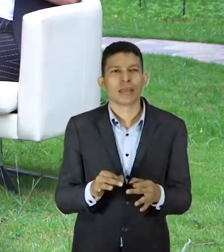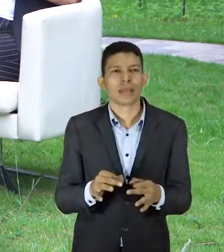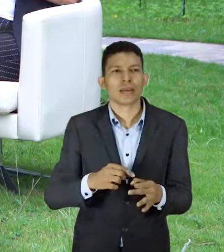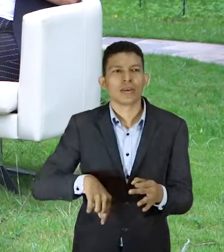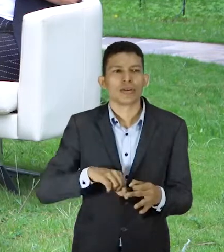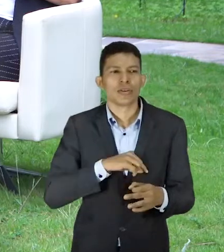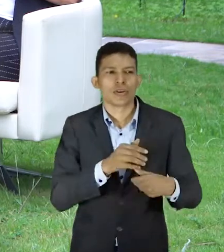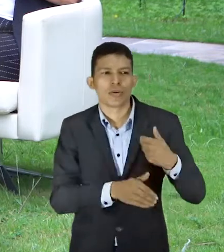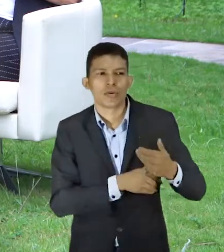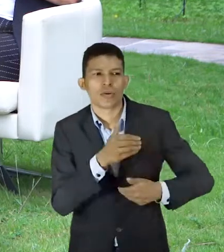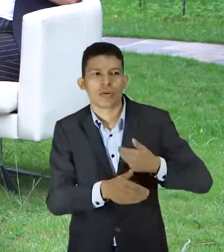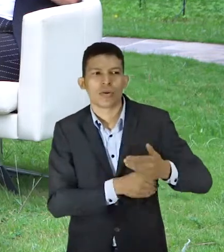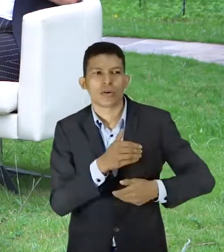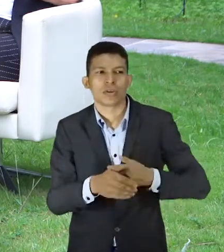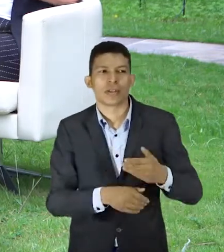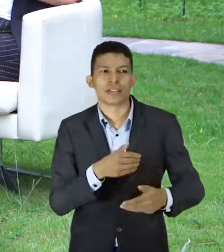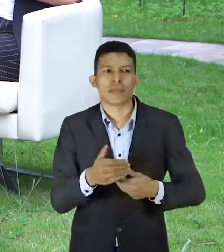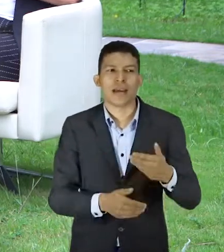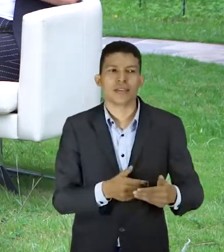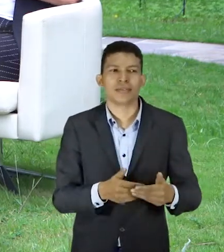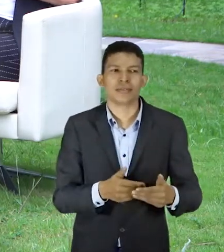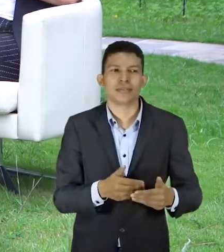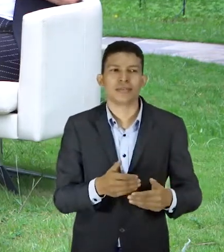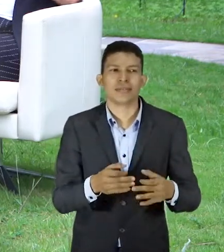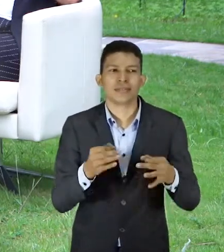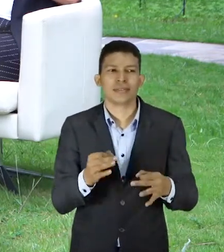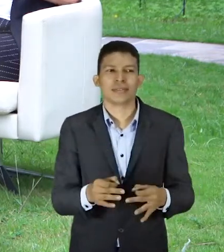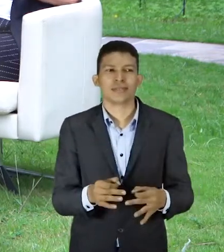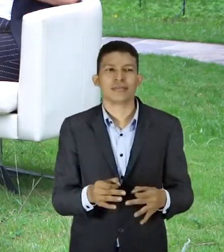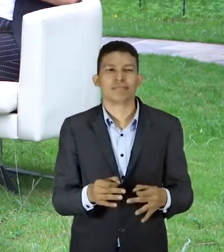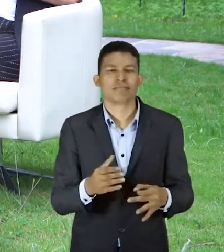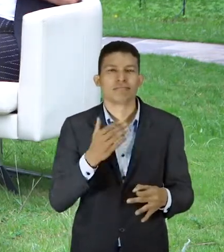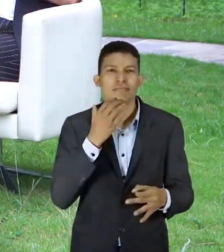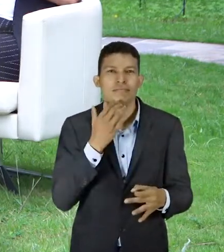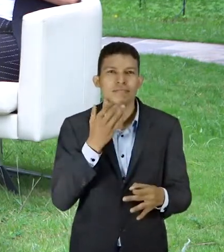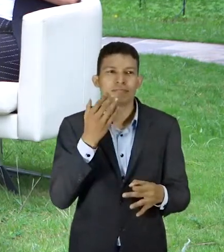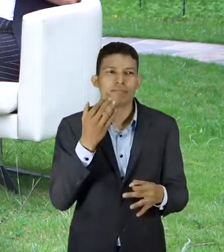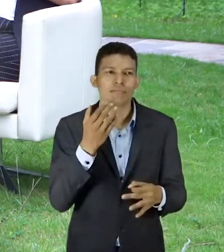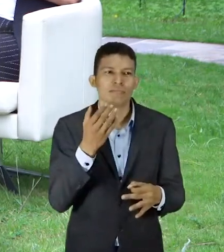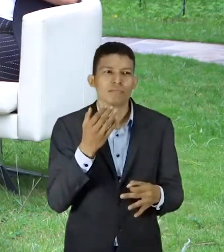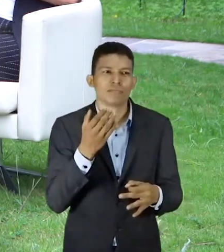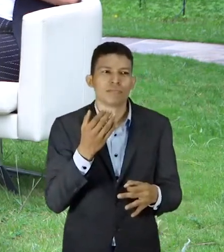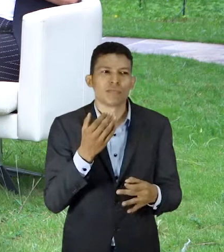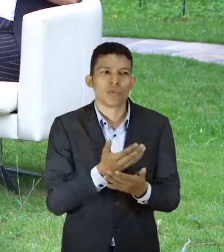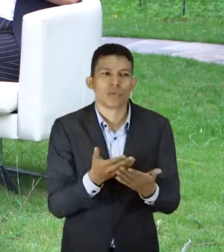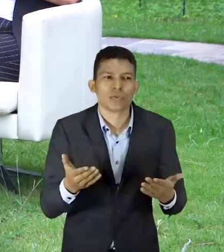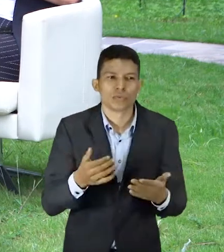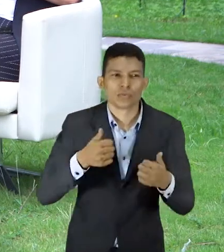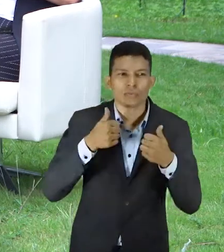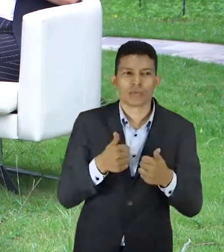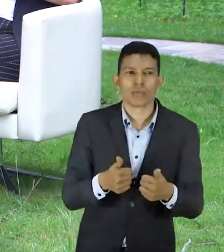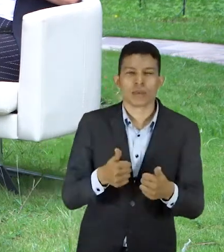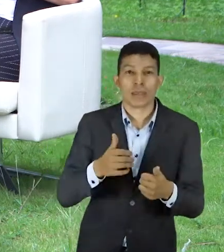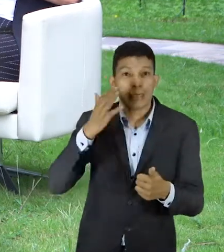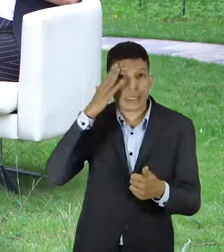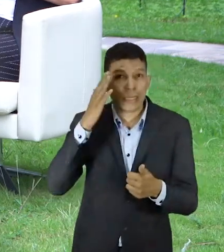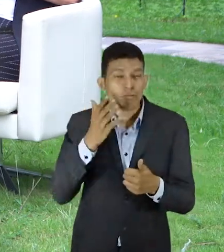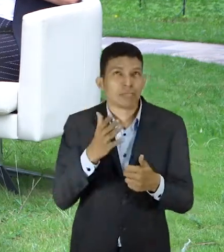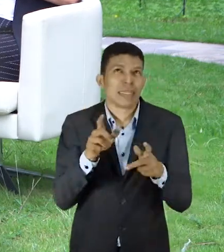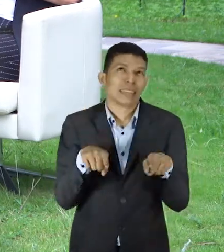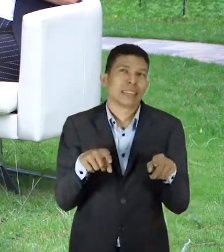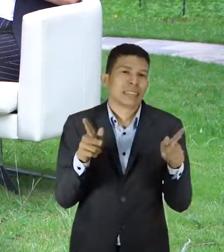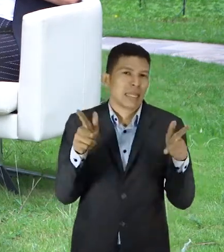televisión. De pronto estar un poco solo a veces, orar, para mí orar fue muy importante, la